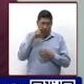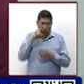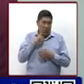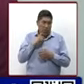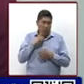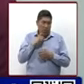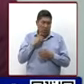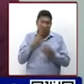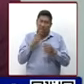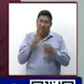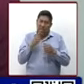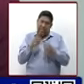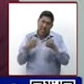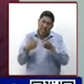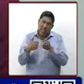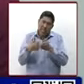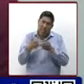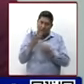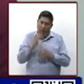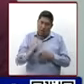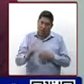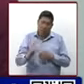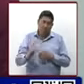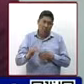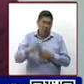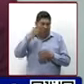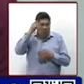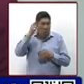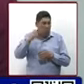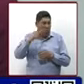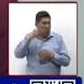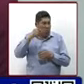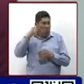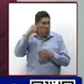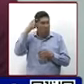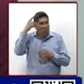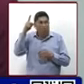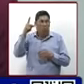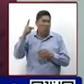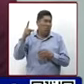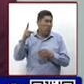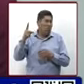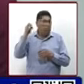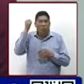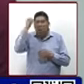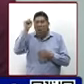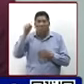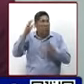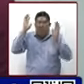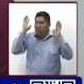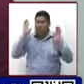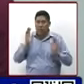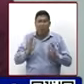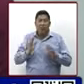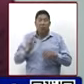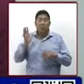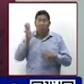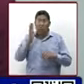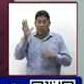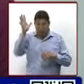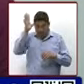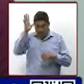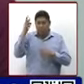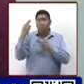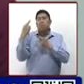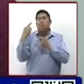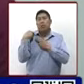personas cercanas al niño, ¿no? Parientes cercanos. Entonces es muy importante que los padres asuman la responsabilidad total